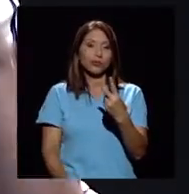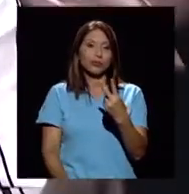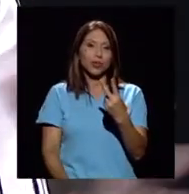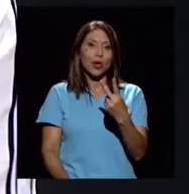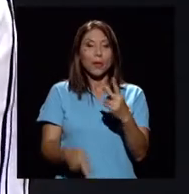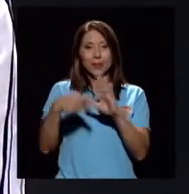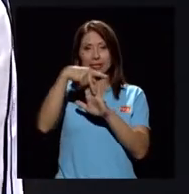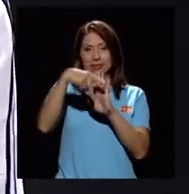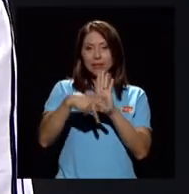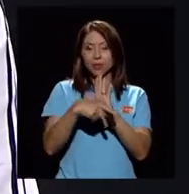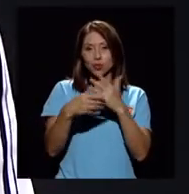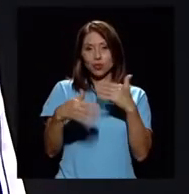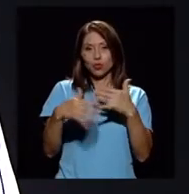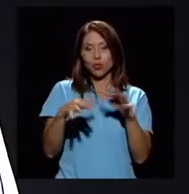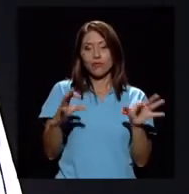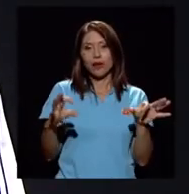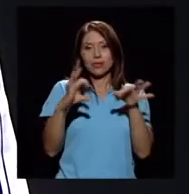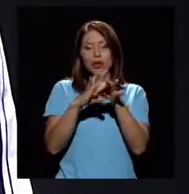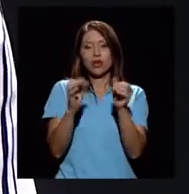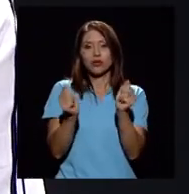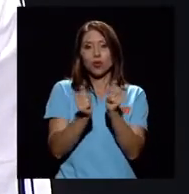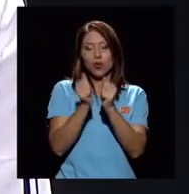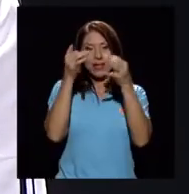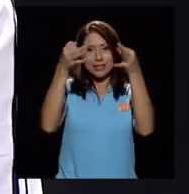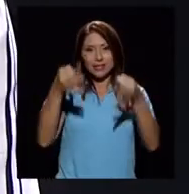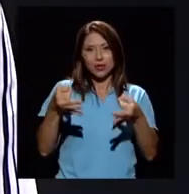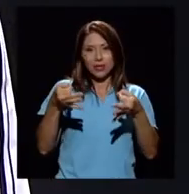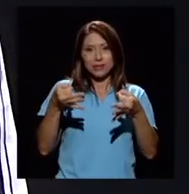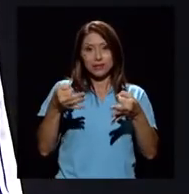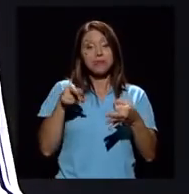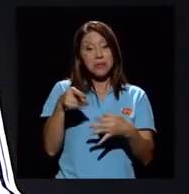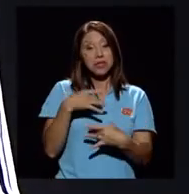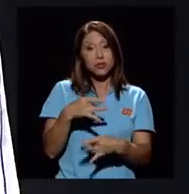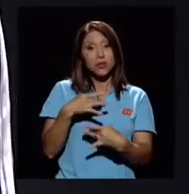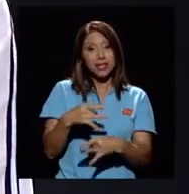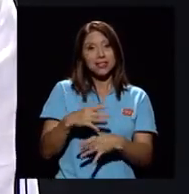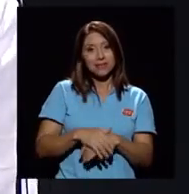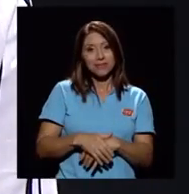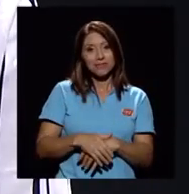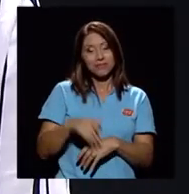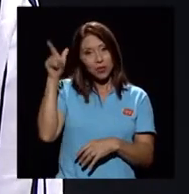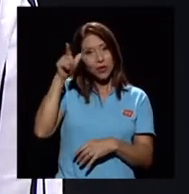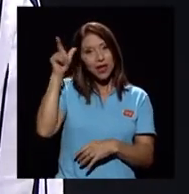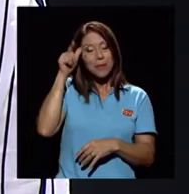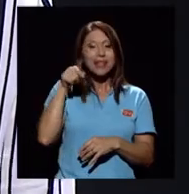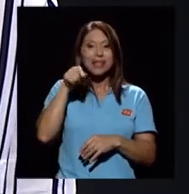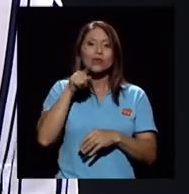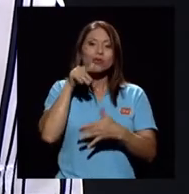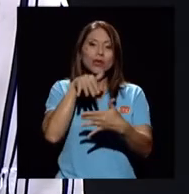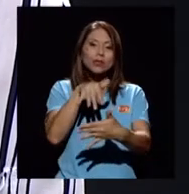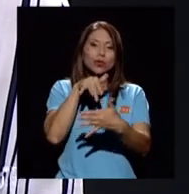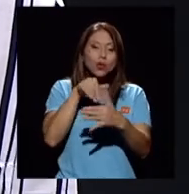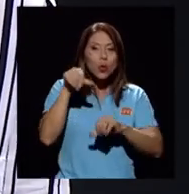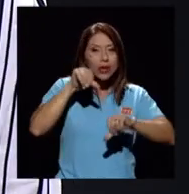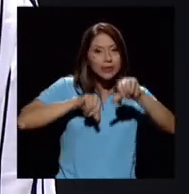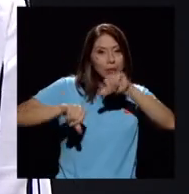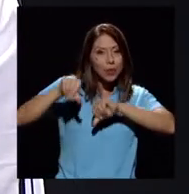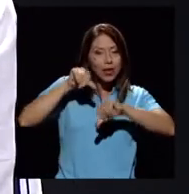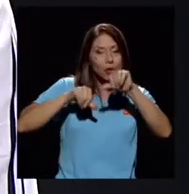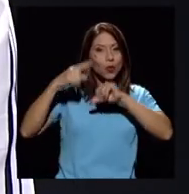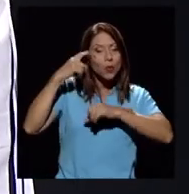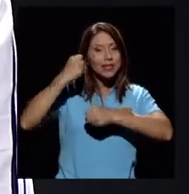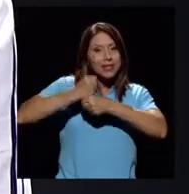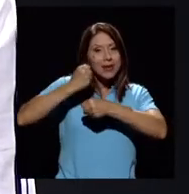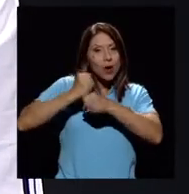dos grandes principios relacionados con las decisiones que están tomando, lo que es muy interesante. Por supuesto, es un estudio exploratorio, ¿verdad? Porque se trabajó con